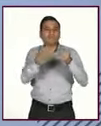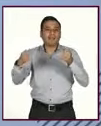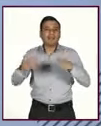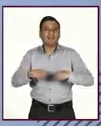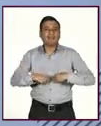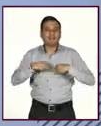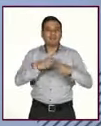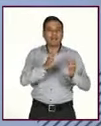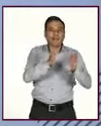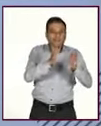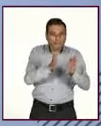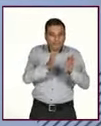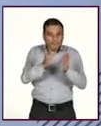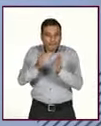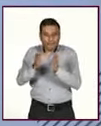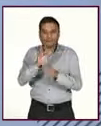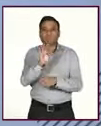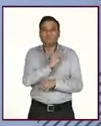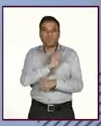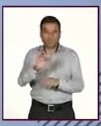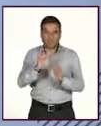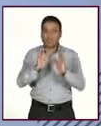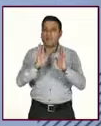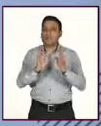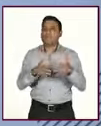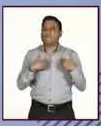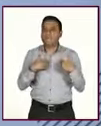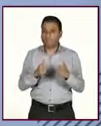a tener conceptos y